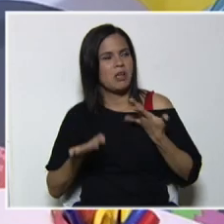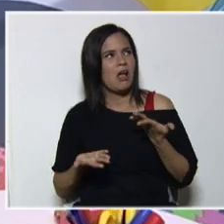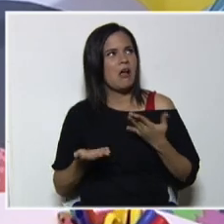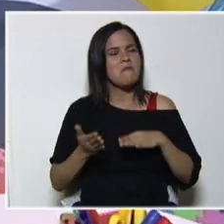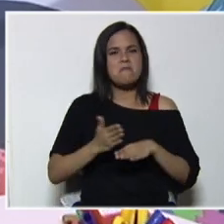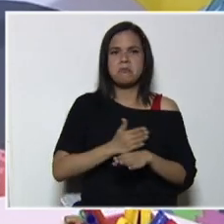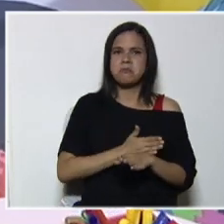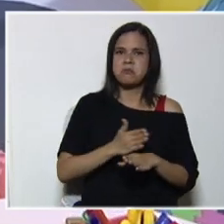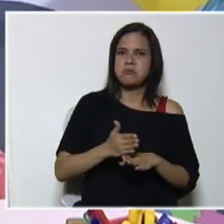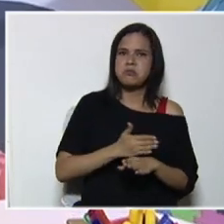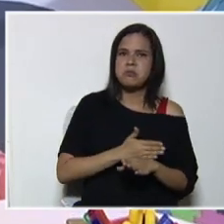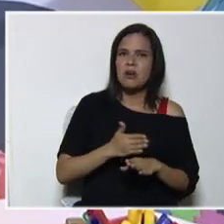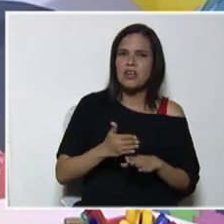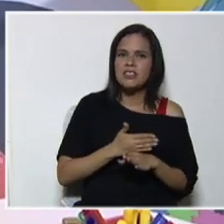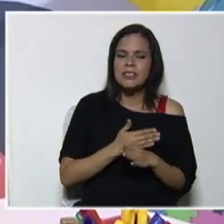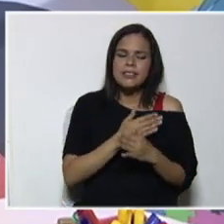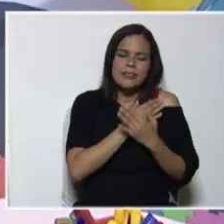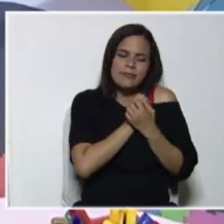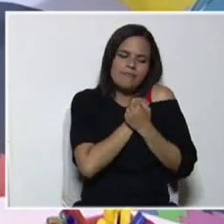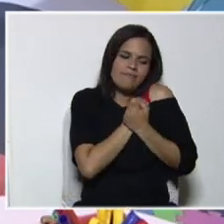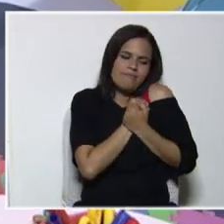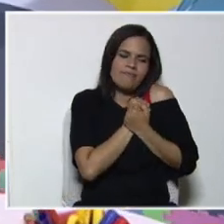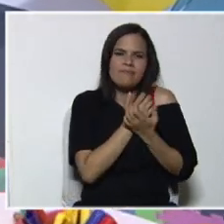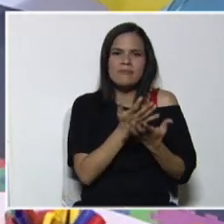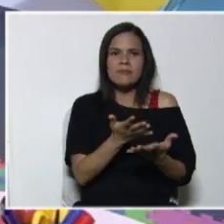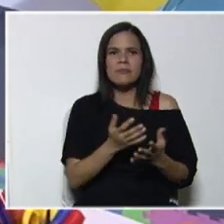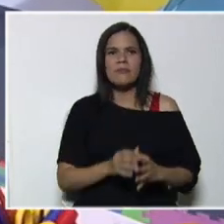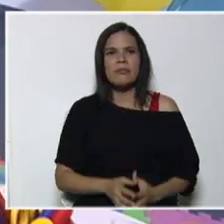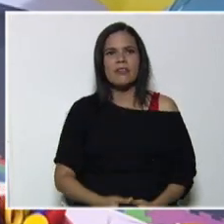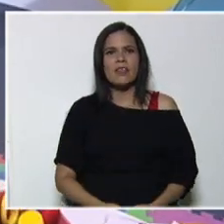compartiendo momentos de afectividad